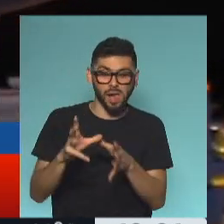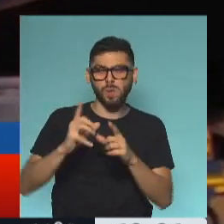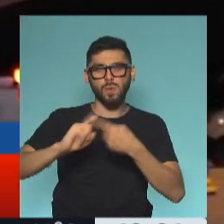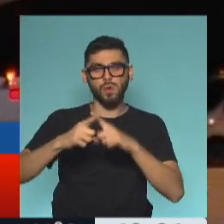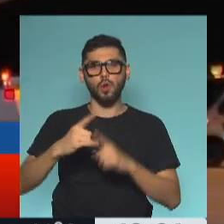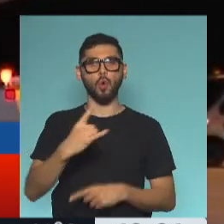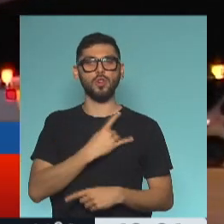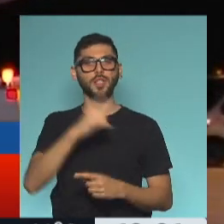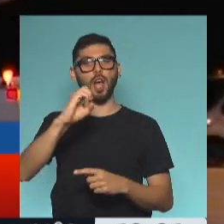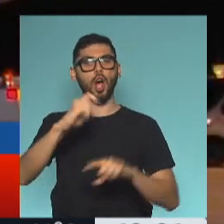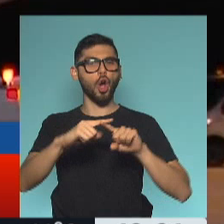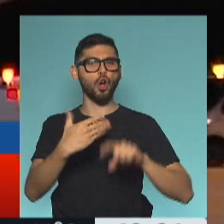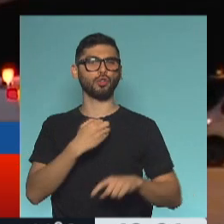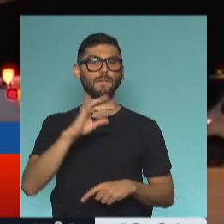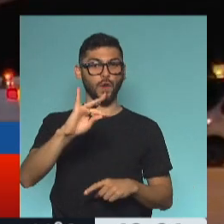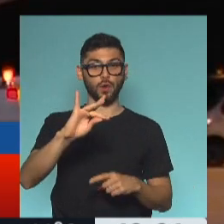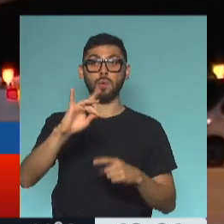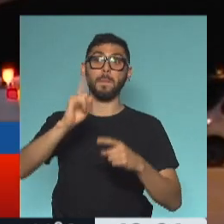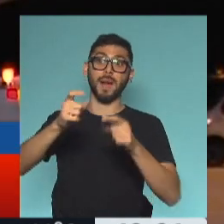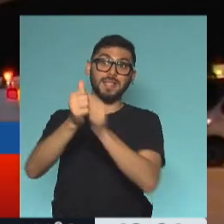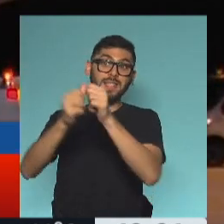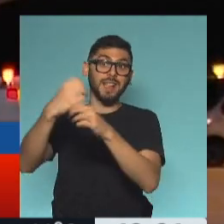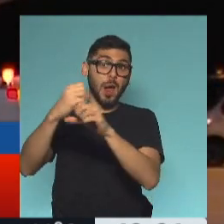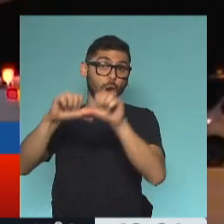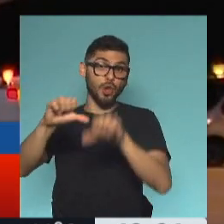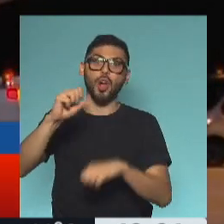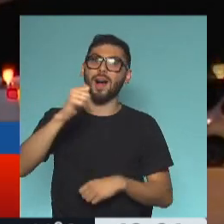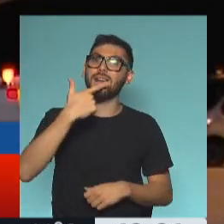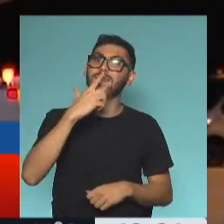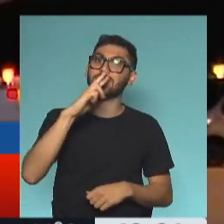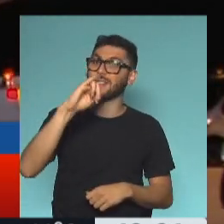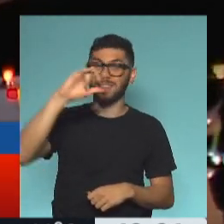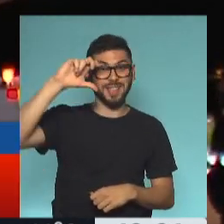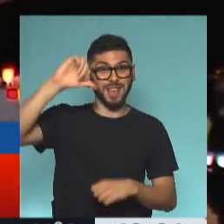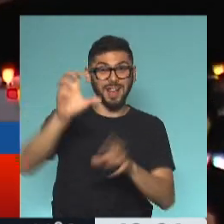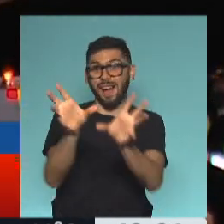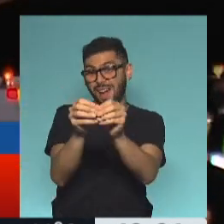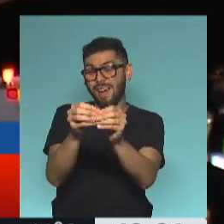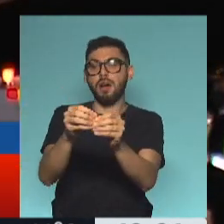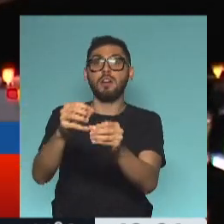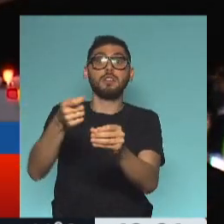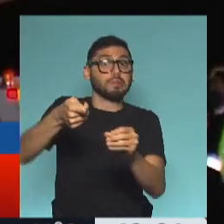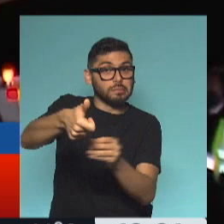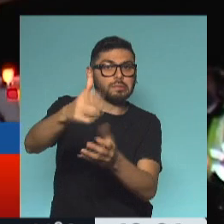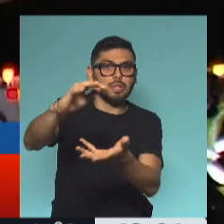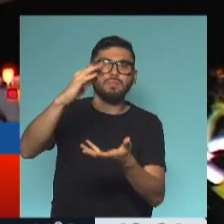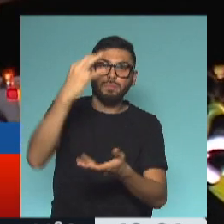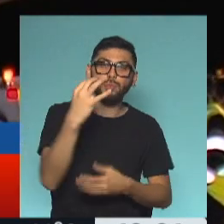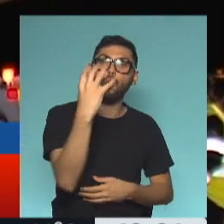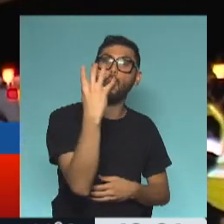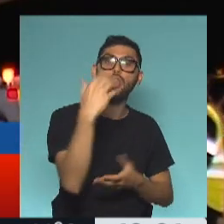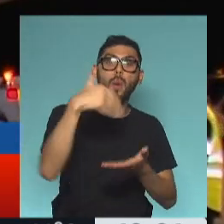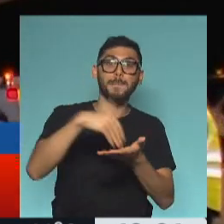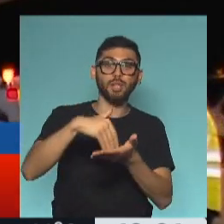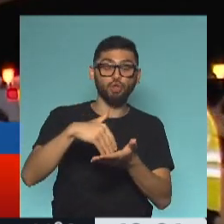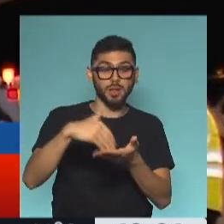la Universidad de Oxford y el laboratorio AstraZeneca, que supuestamente es un pack de 4 millones totales que